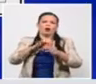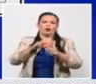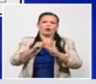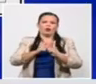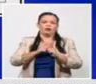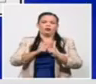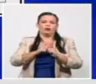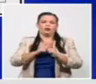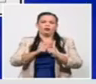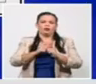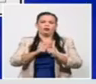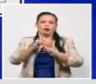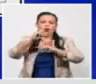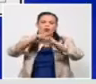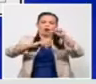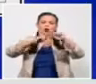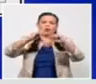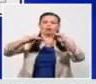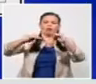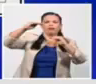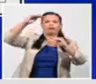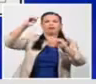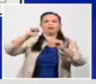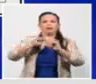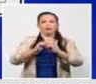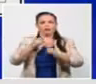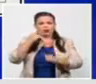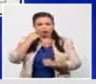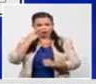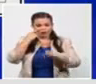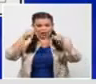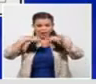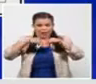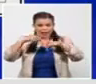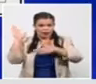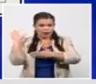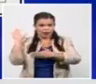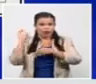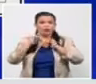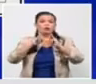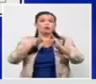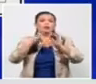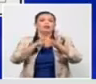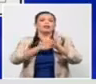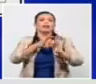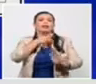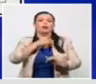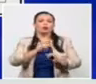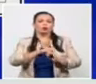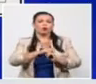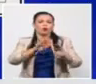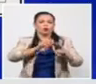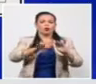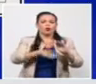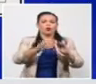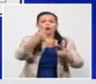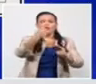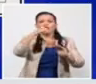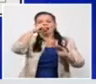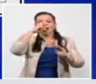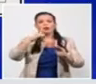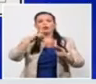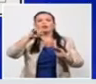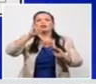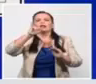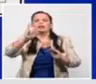hablando de menores de 1 año, esto es enero, lo que estoy poniendo ahora, menores de 1 año, 63. Podemos